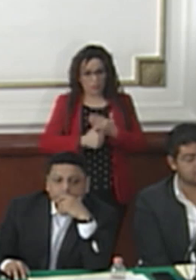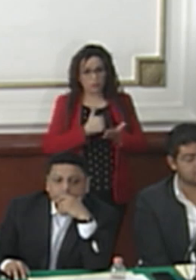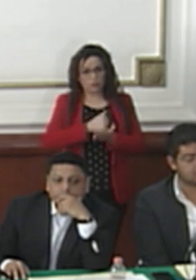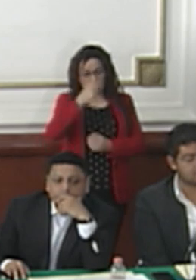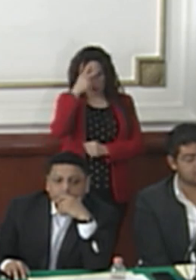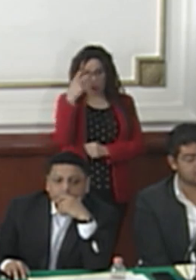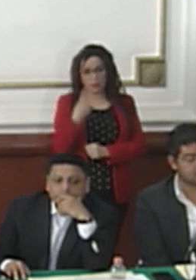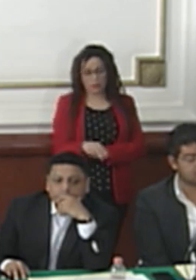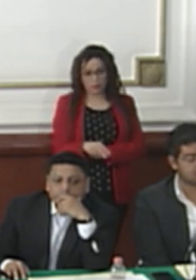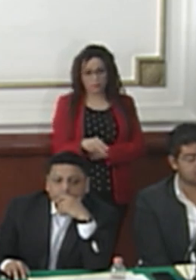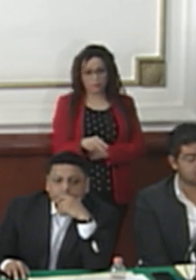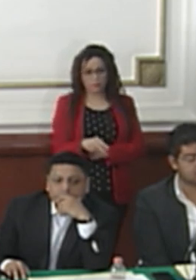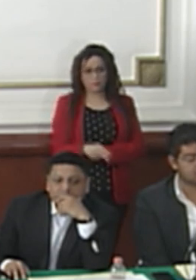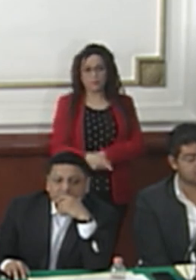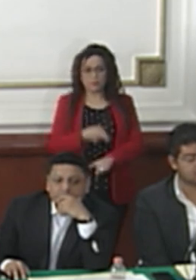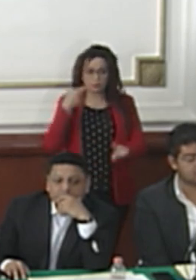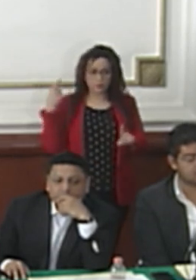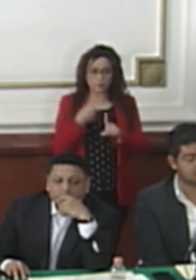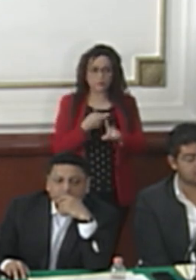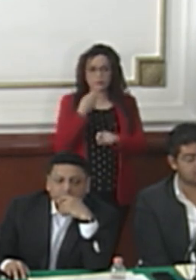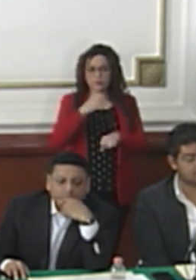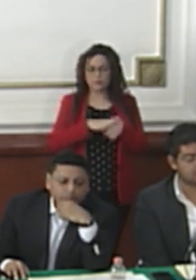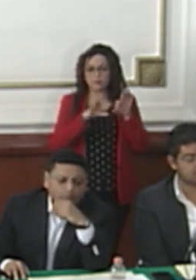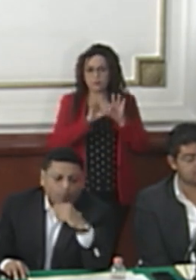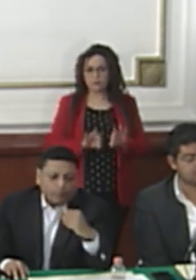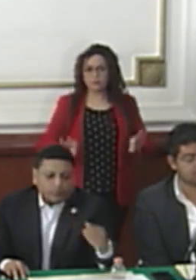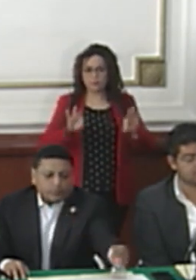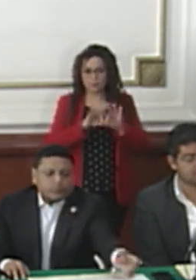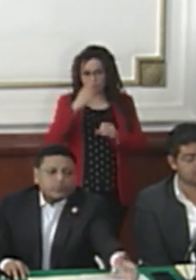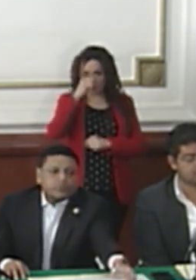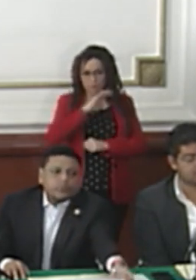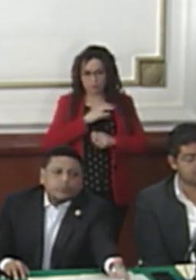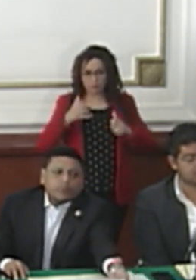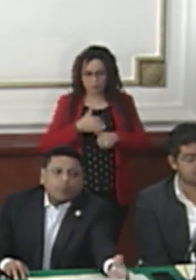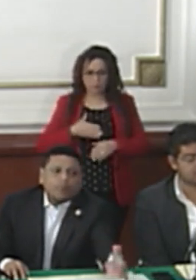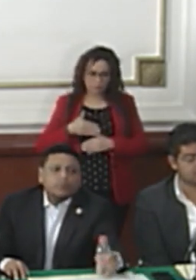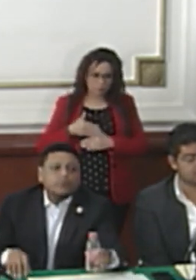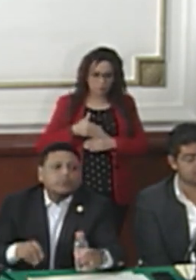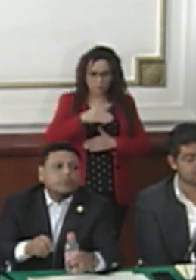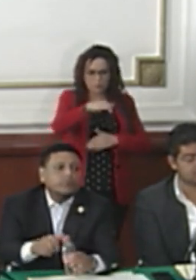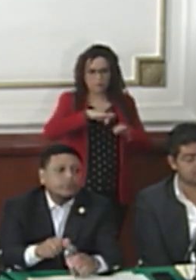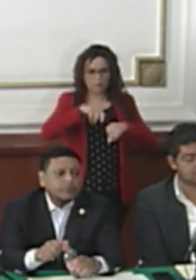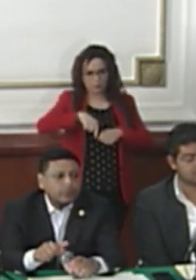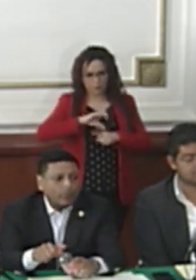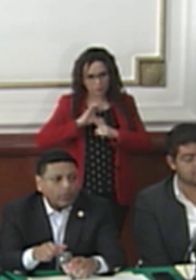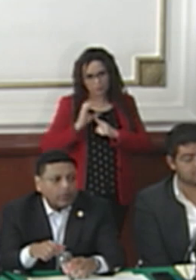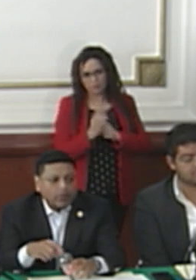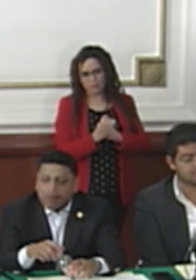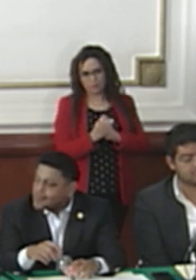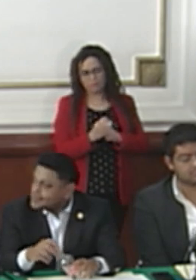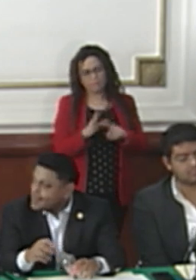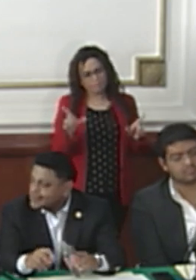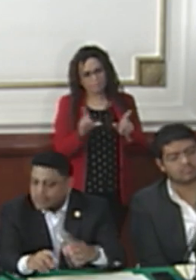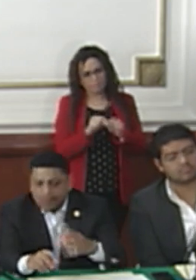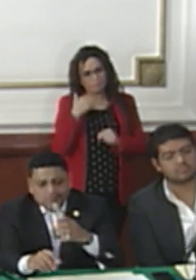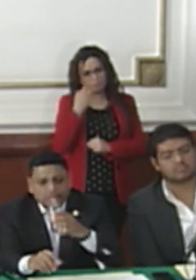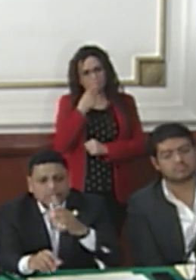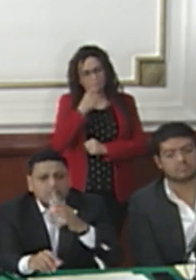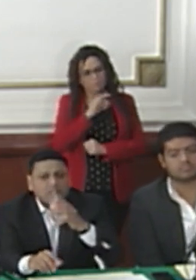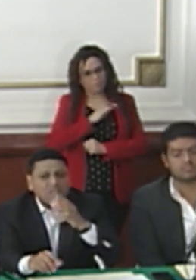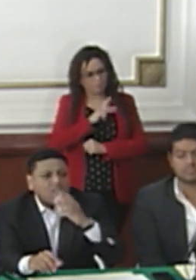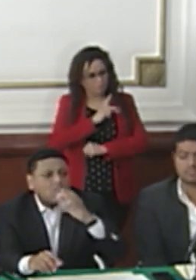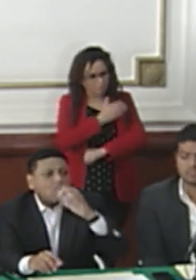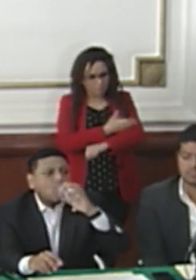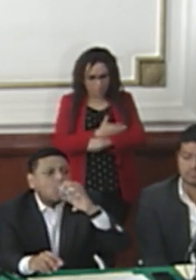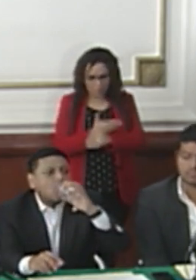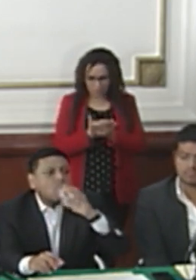ser nuestra piedra angular, que nos guíe en todos los trabajos de esta comisión. Así que bueno, pues yo felicito a mis compañeras y compañeros, estoy